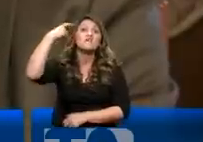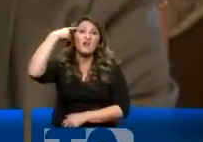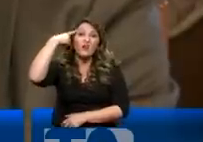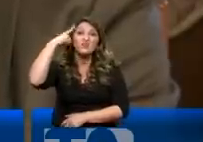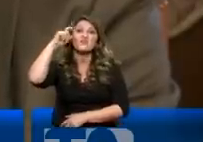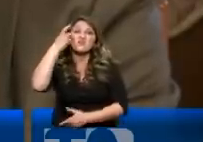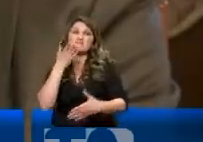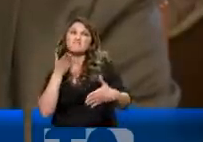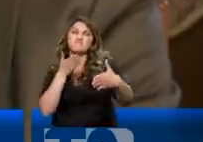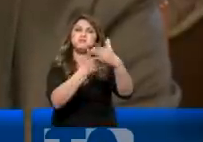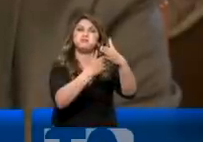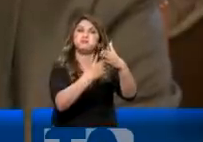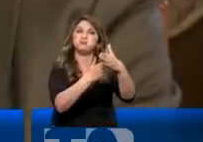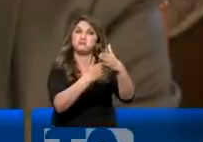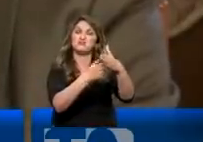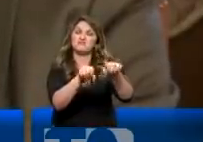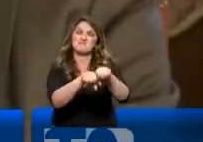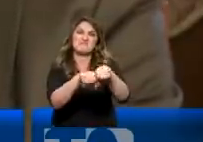constituido?